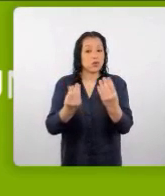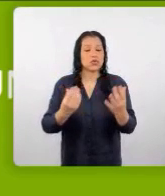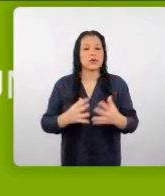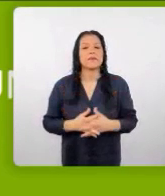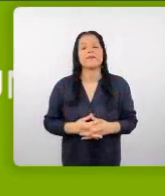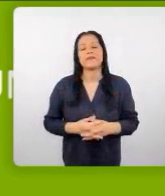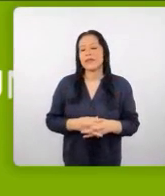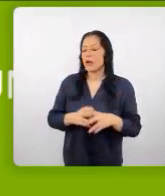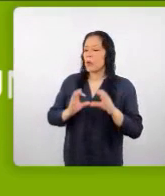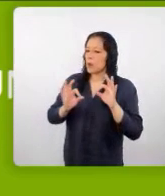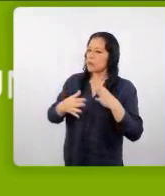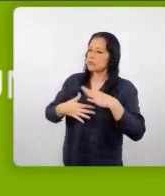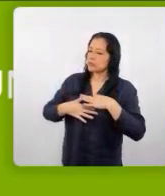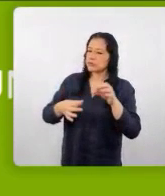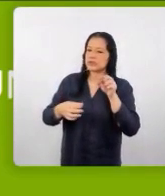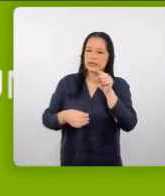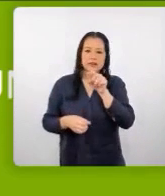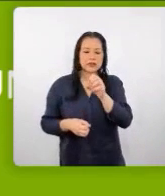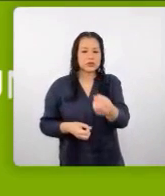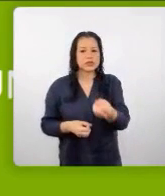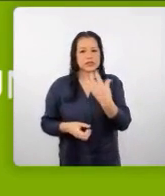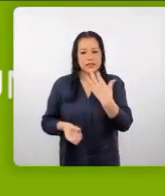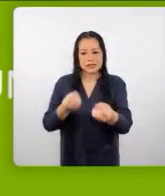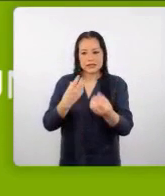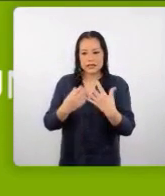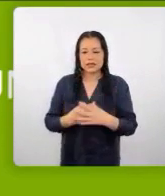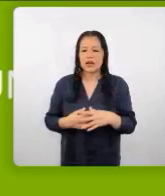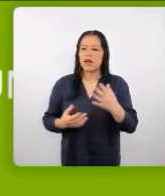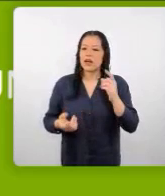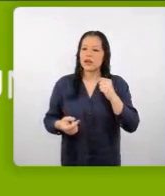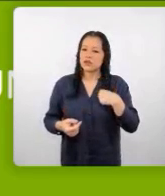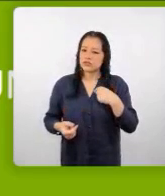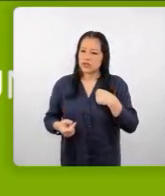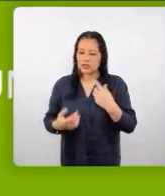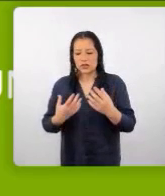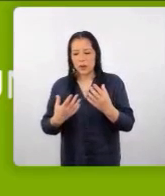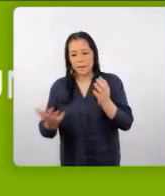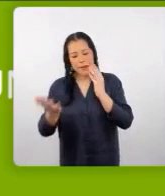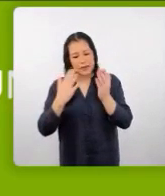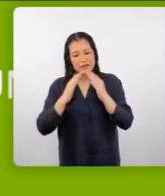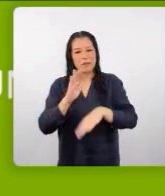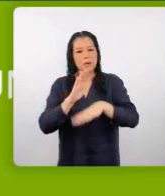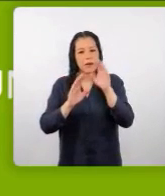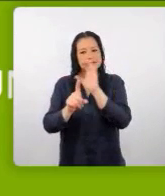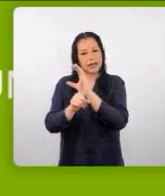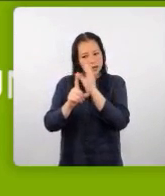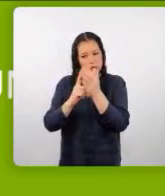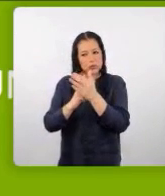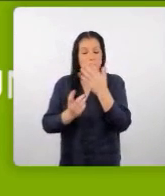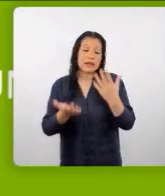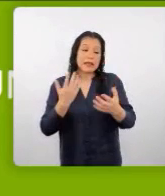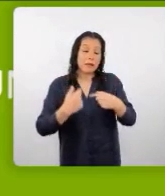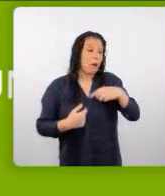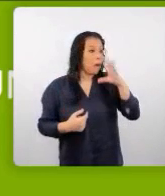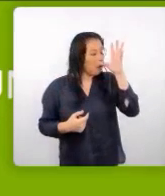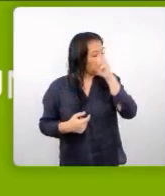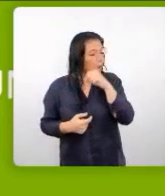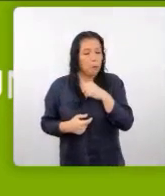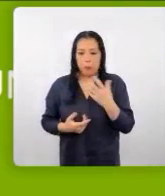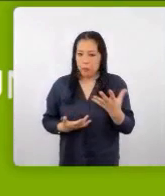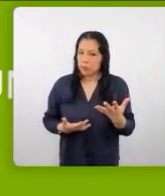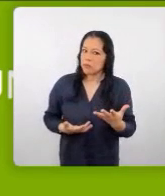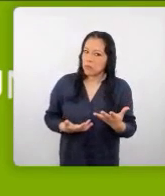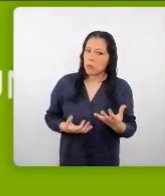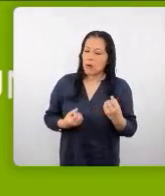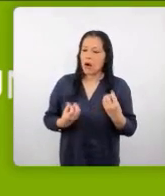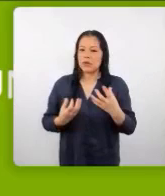Excelente, Álvaro, qué interesante lo que nos estás mencionando. De hecho, nos parecemos mucho más a la cultura árabe de lo que probablemente muchos